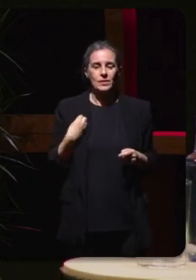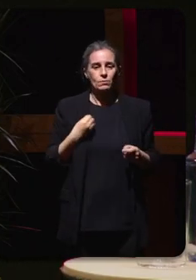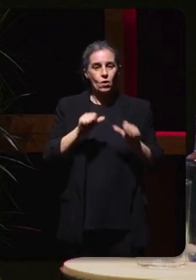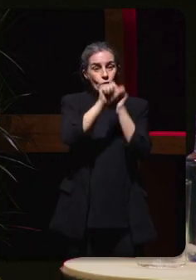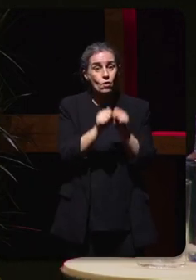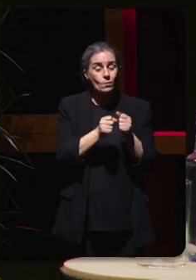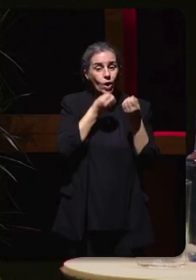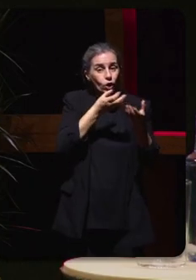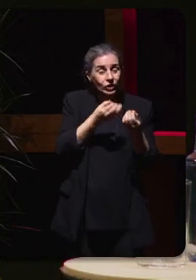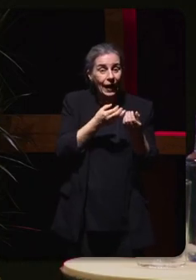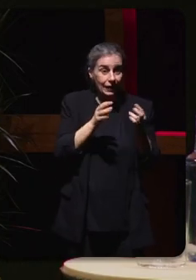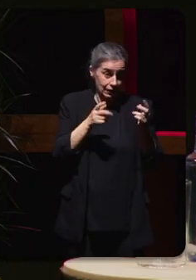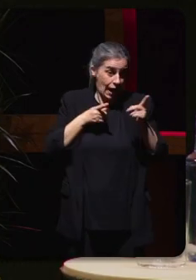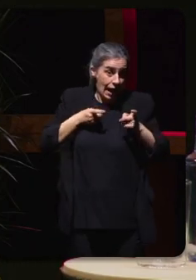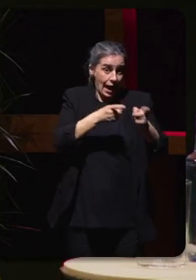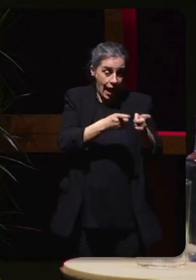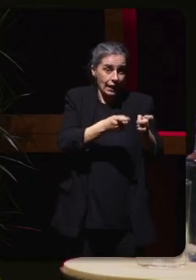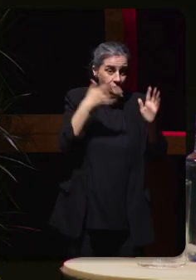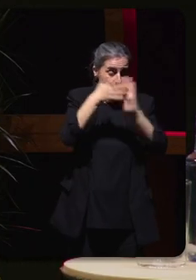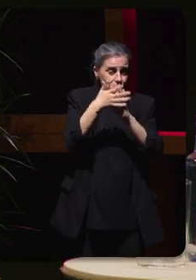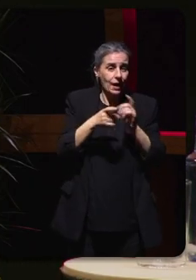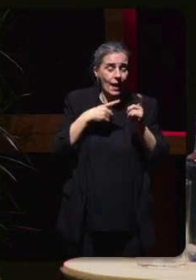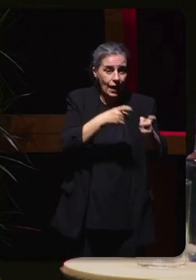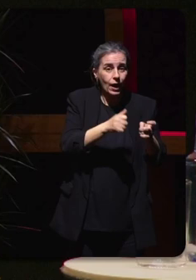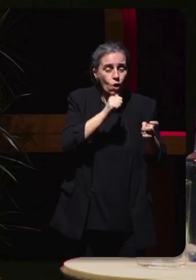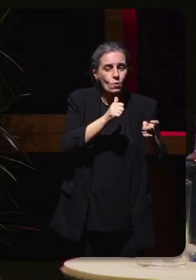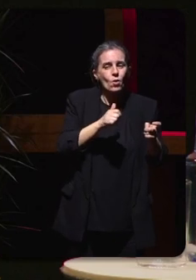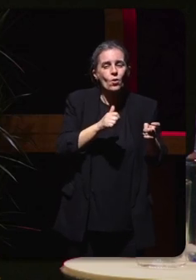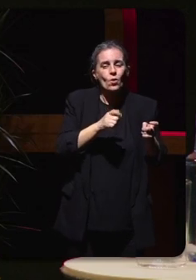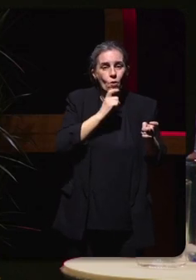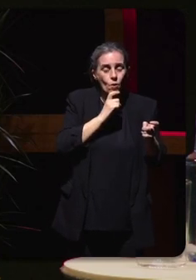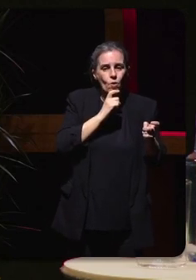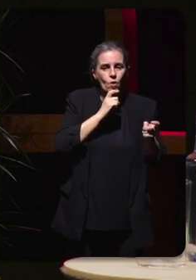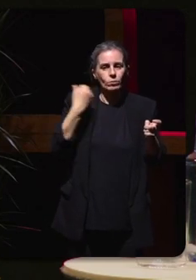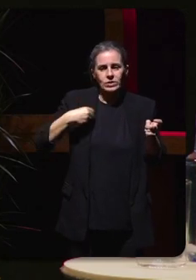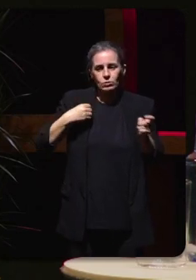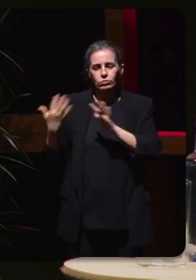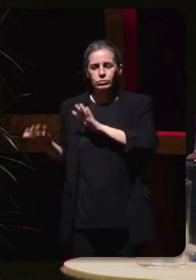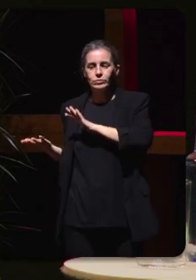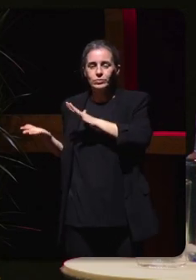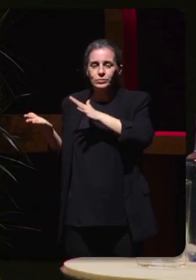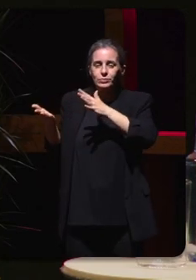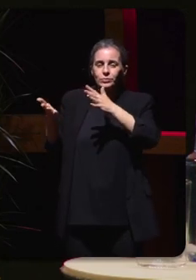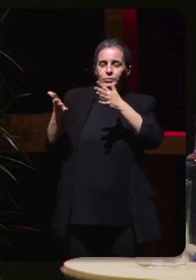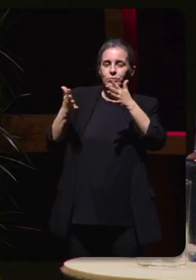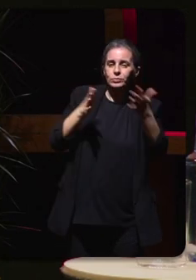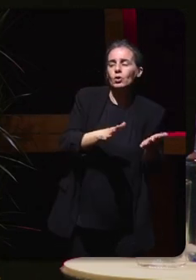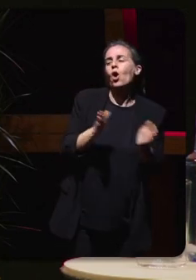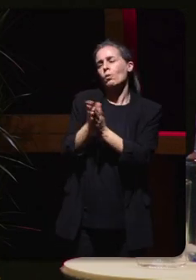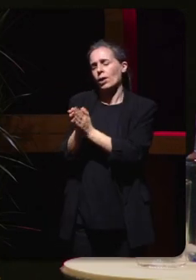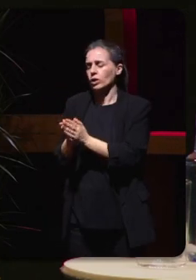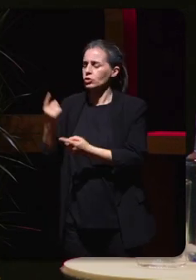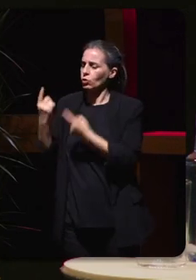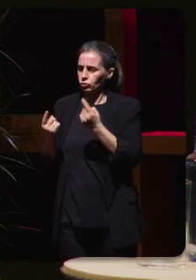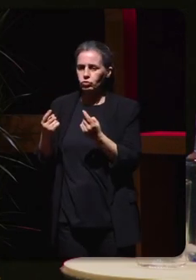pues se ha ido transformando, y luego hay compañeros que han hecho trabajos magníficos en esa línea también, pero que se ha ido transformando